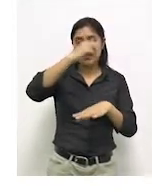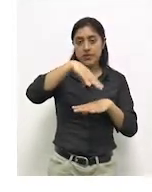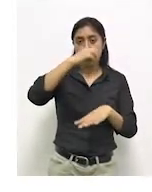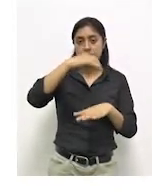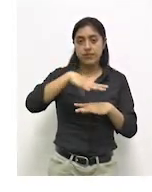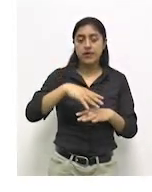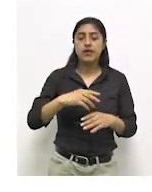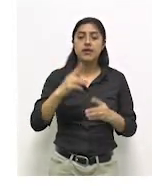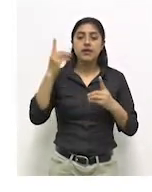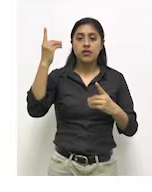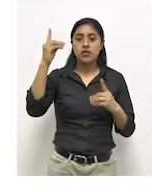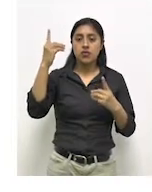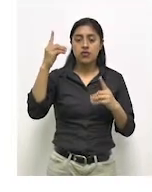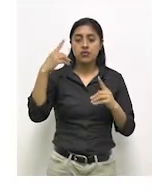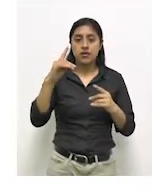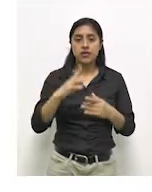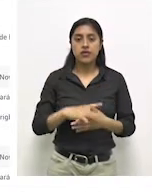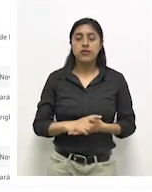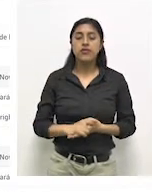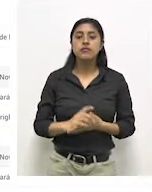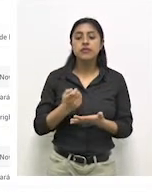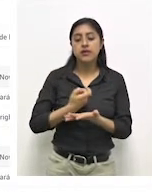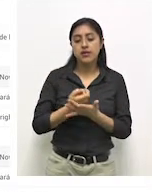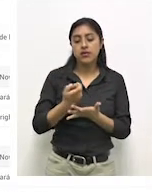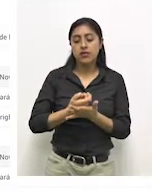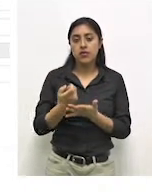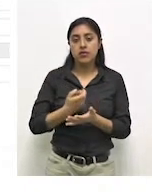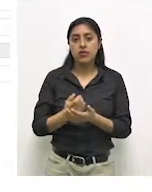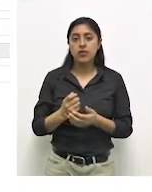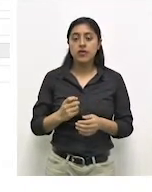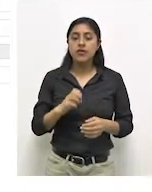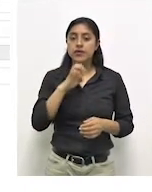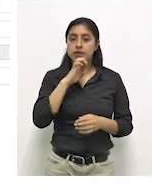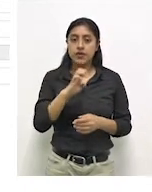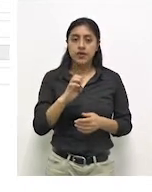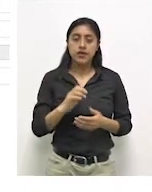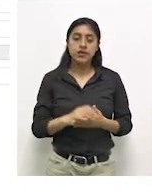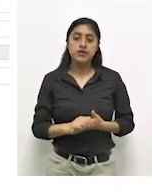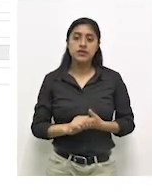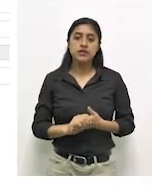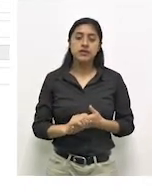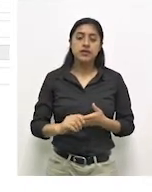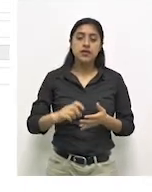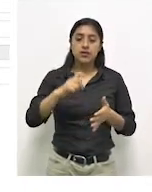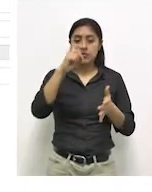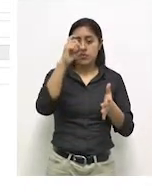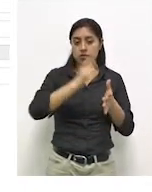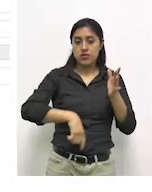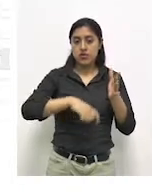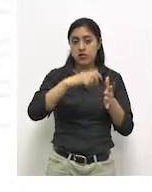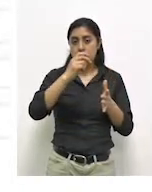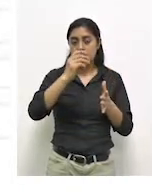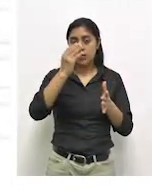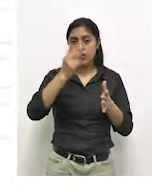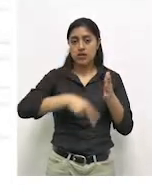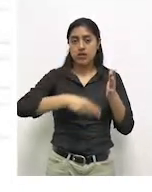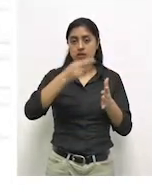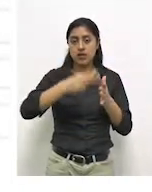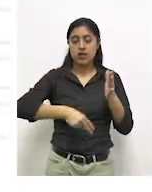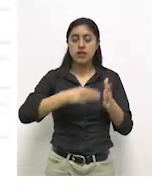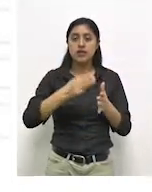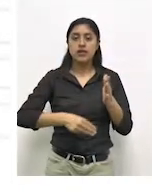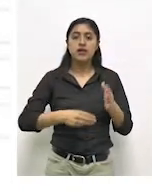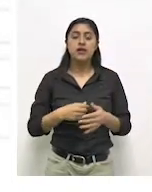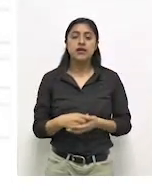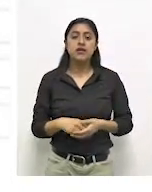una contraseña para poder ingresar al sistema electrónico. El cobro de los trámites requeridos se realiza por medio de tarjeta de débito